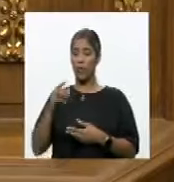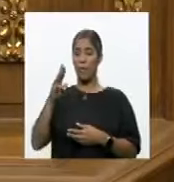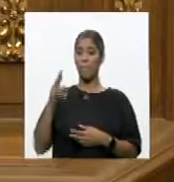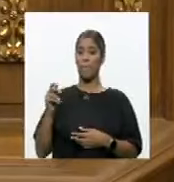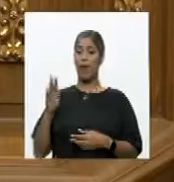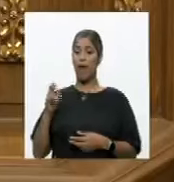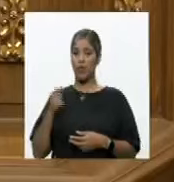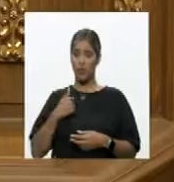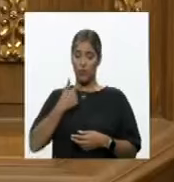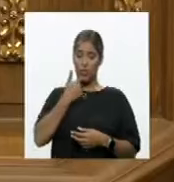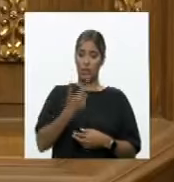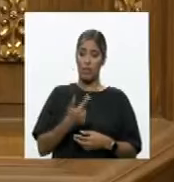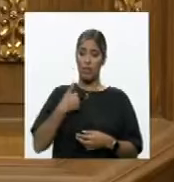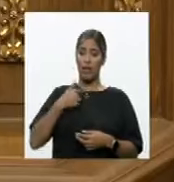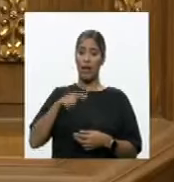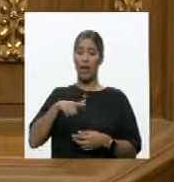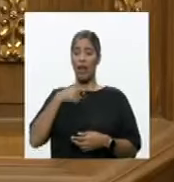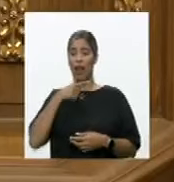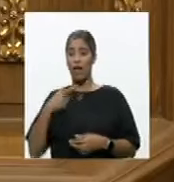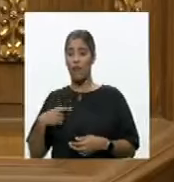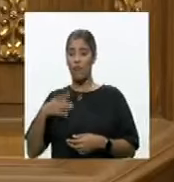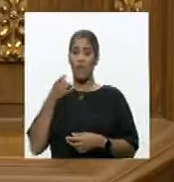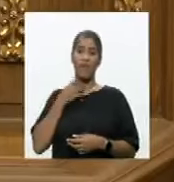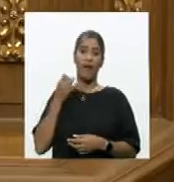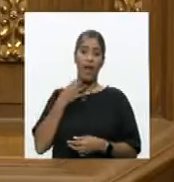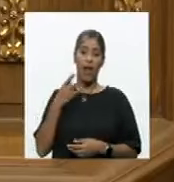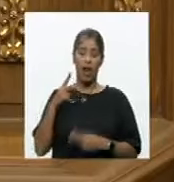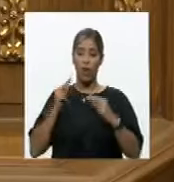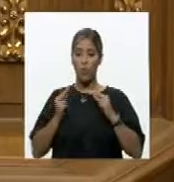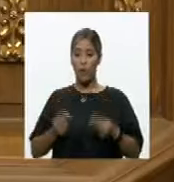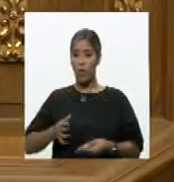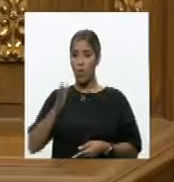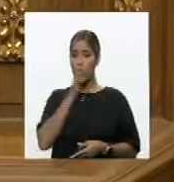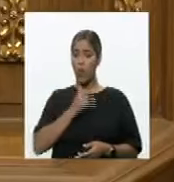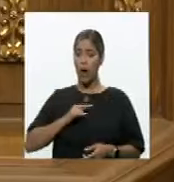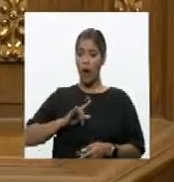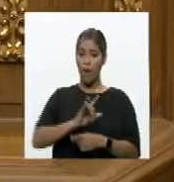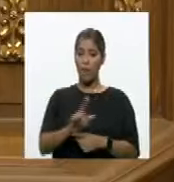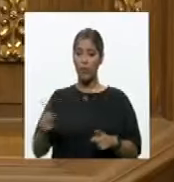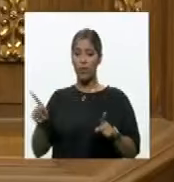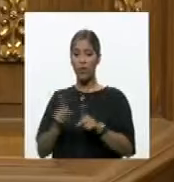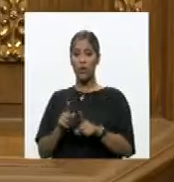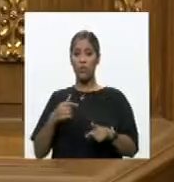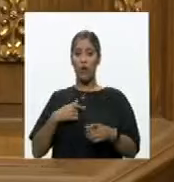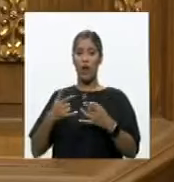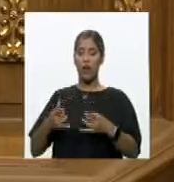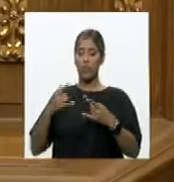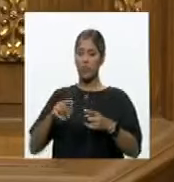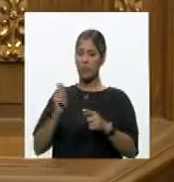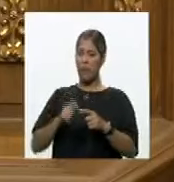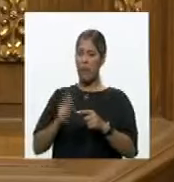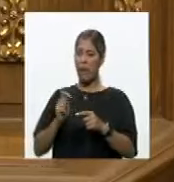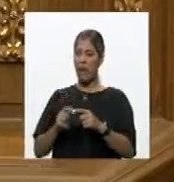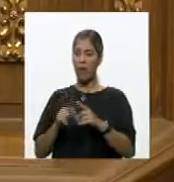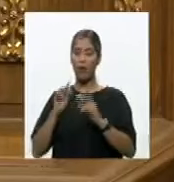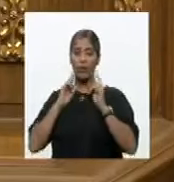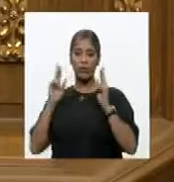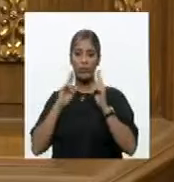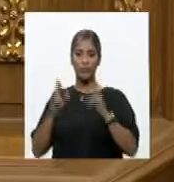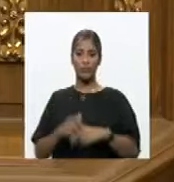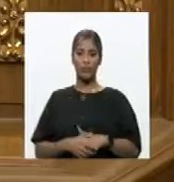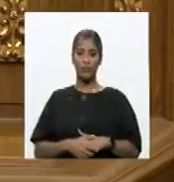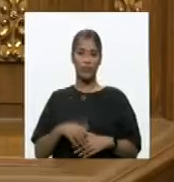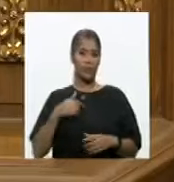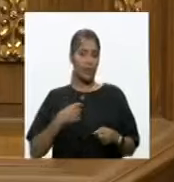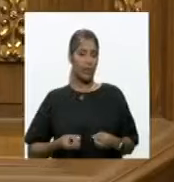dijo, si yo hablase lenguas angélicas y humanas y no tuviese amor, vengo a ser como metal que resuena o címbalo que retiñe. Y